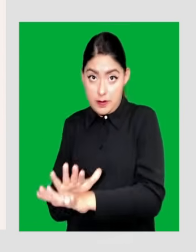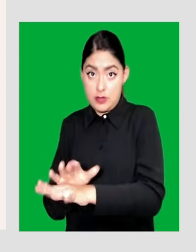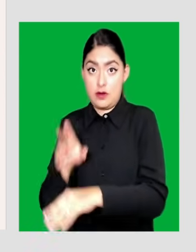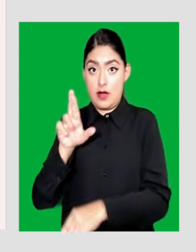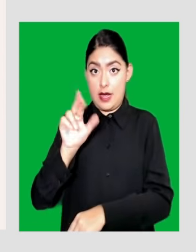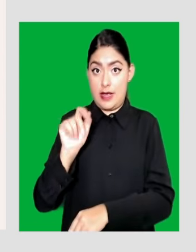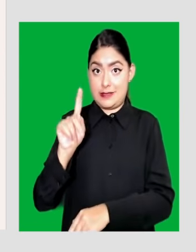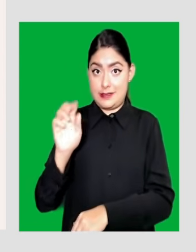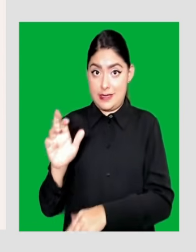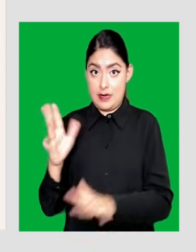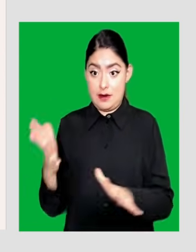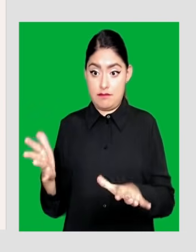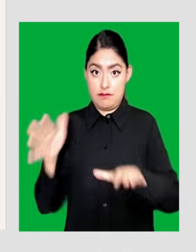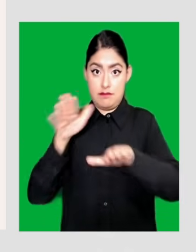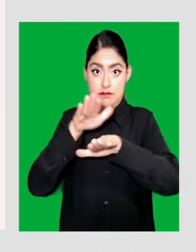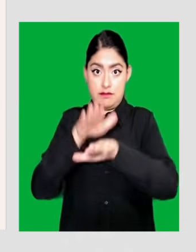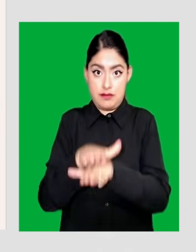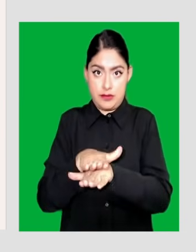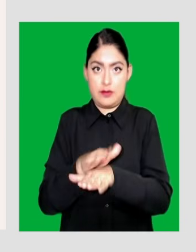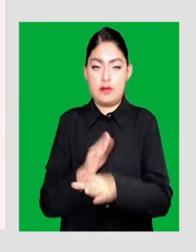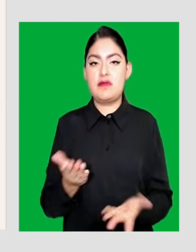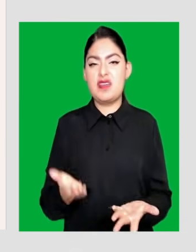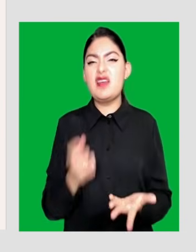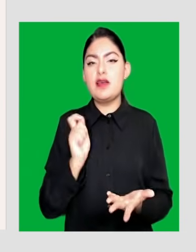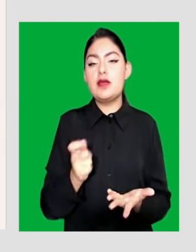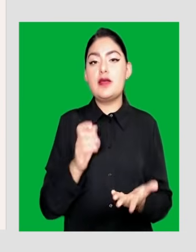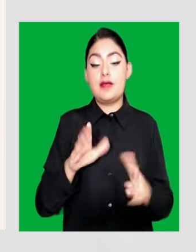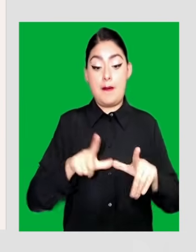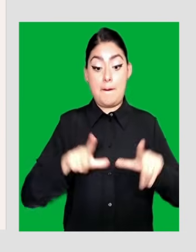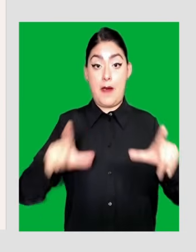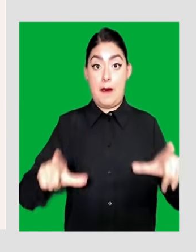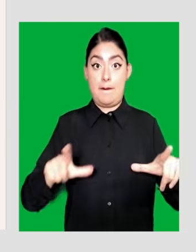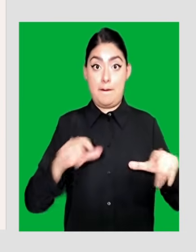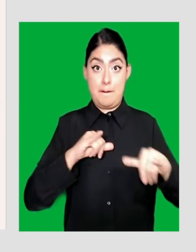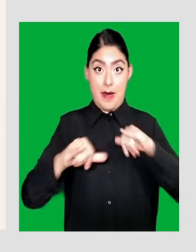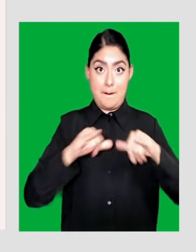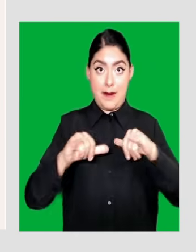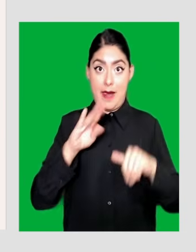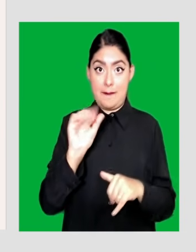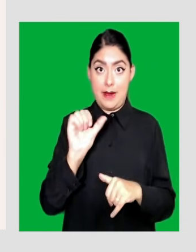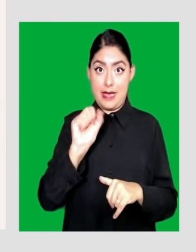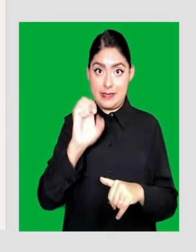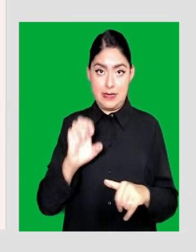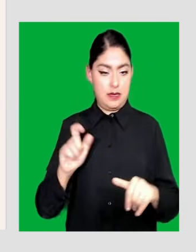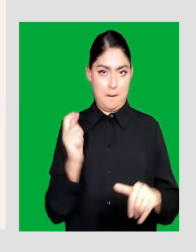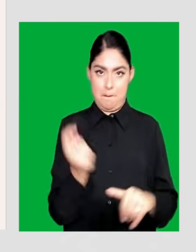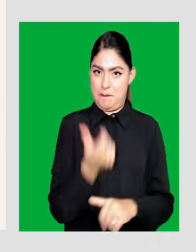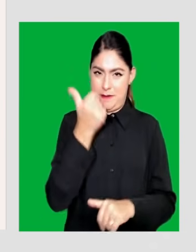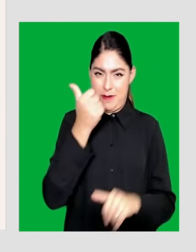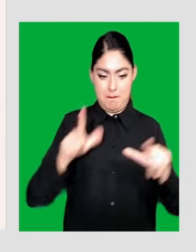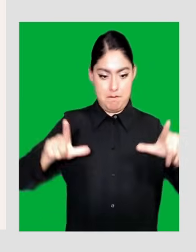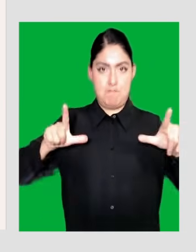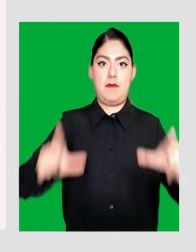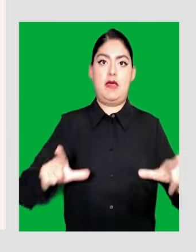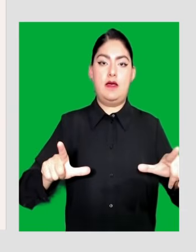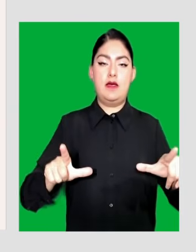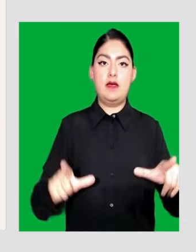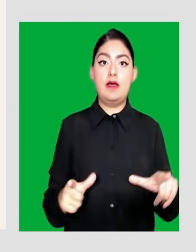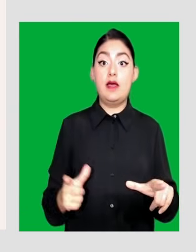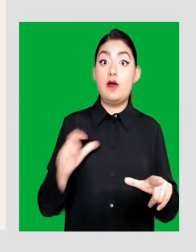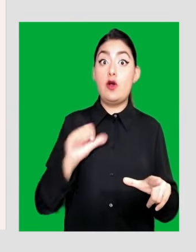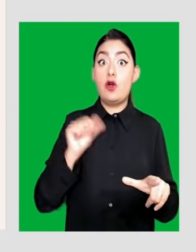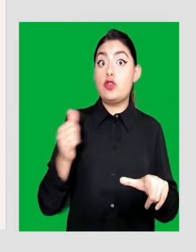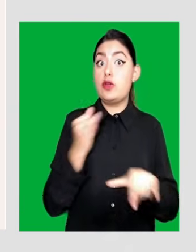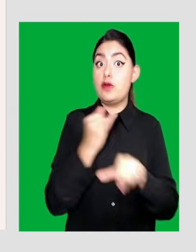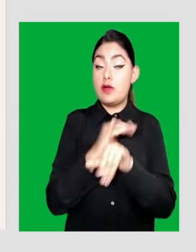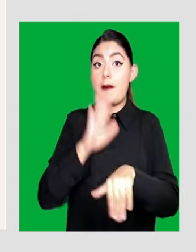información diferente sobre el mismo espacio geográfico. Es importante saber cómo organizar las capas raster y las capas